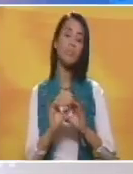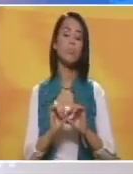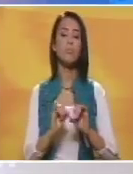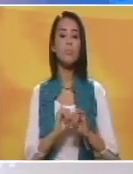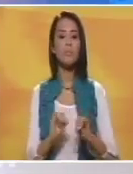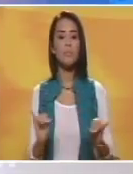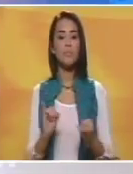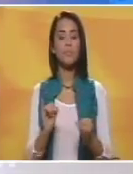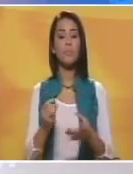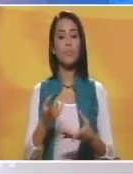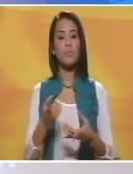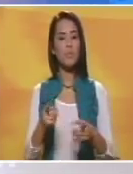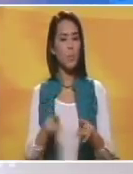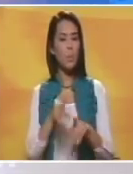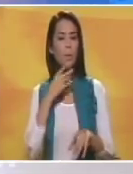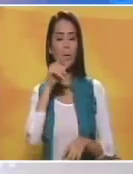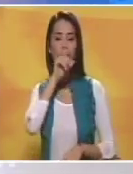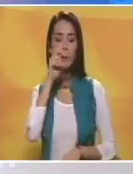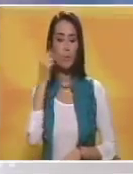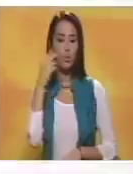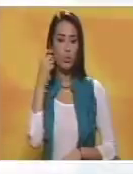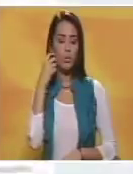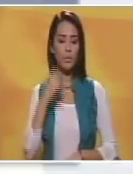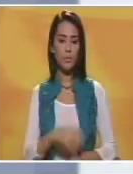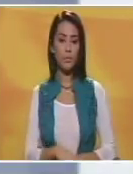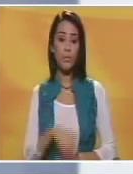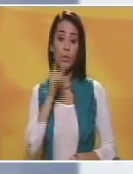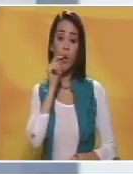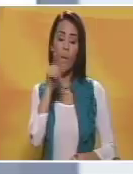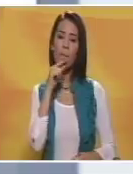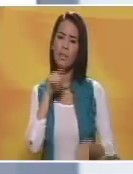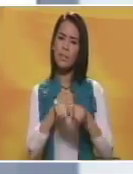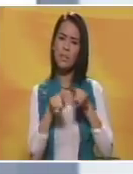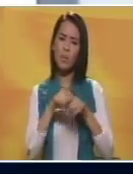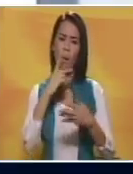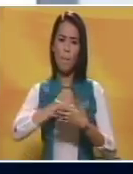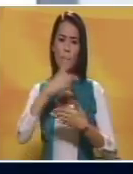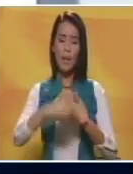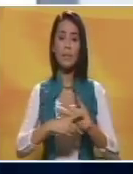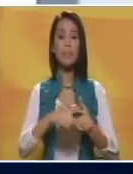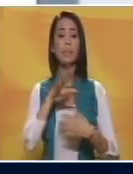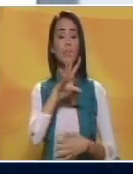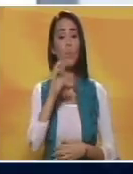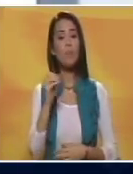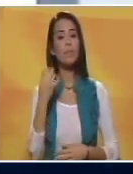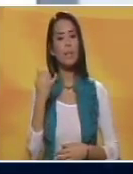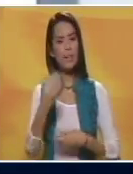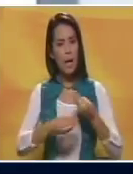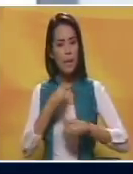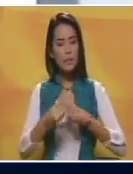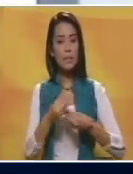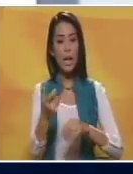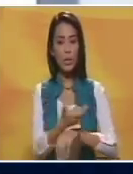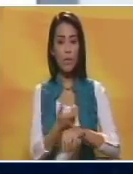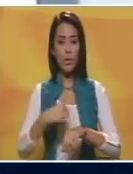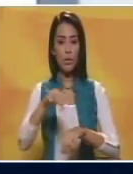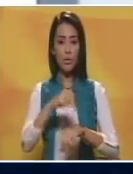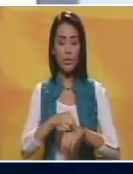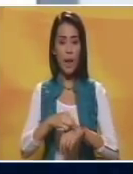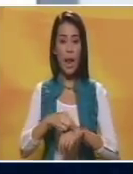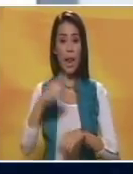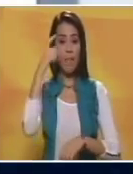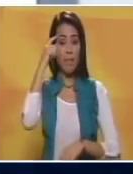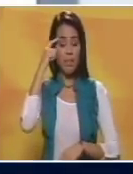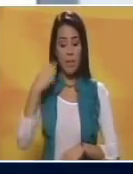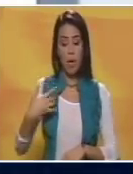déficit fiscal. A través de su cuenta en Twitter, el parlamentario criticó el Plan 50 que activará el gobierno nacional en los próximos días